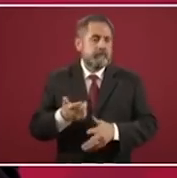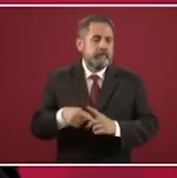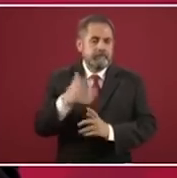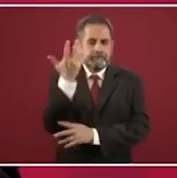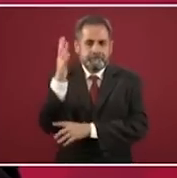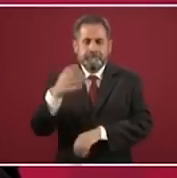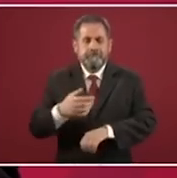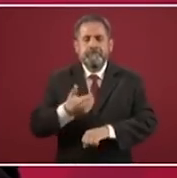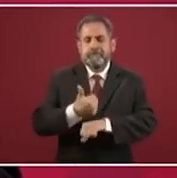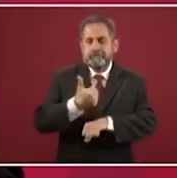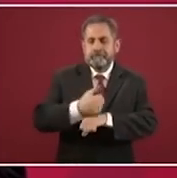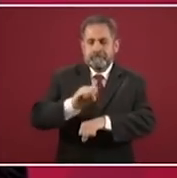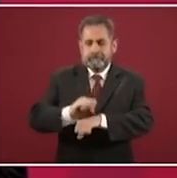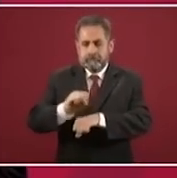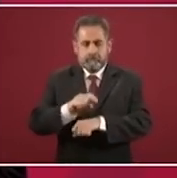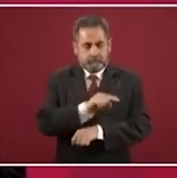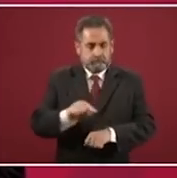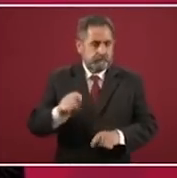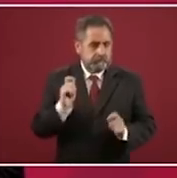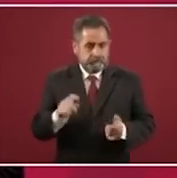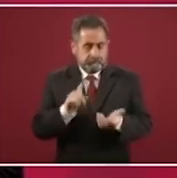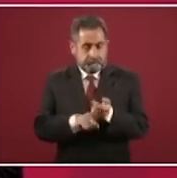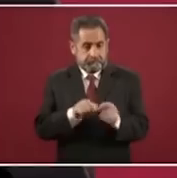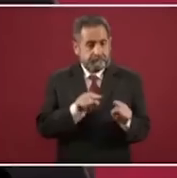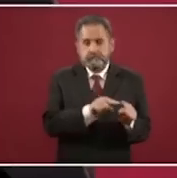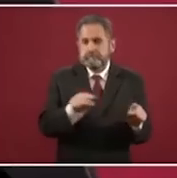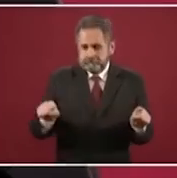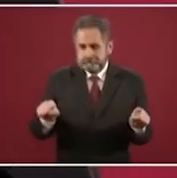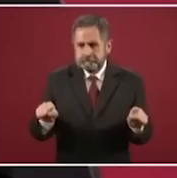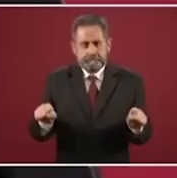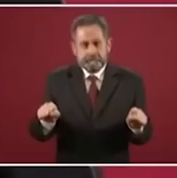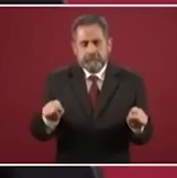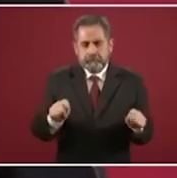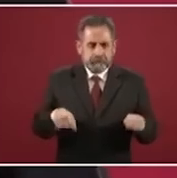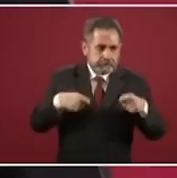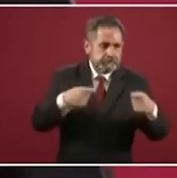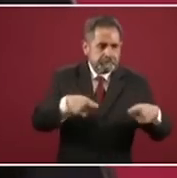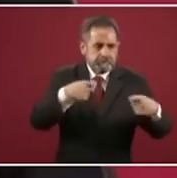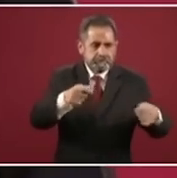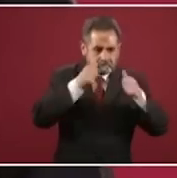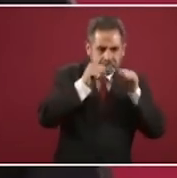públicas, esto es preescolar, primaria y secundaria.